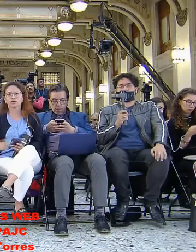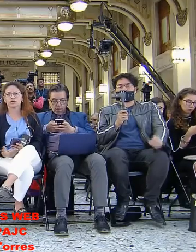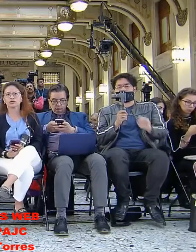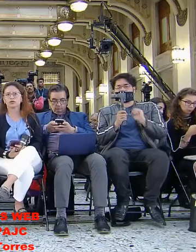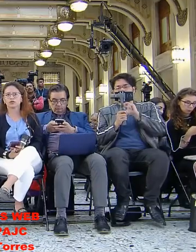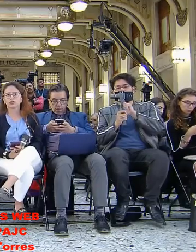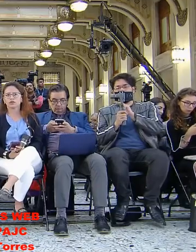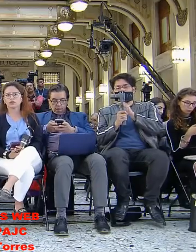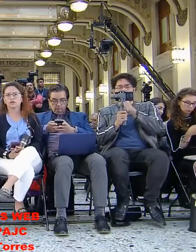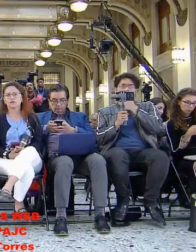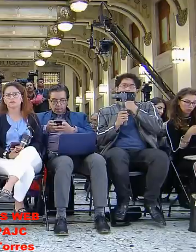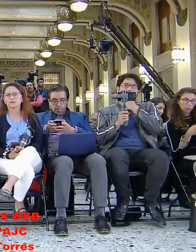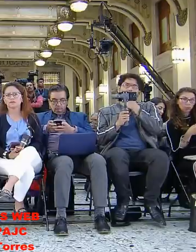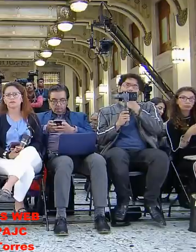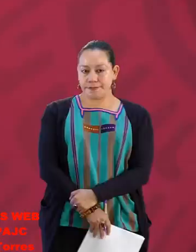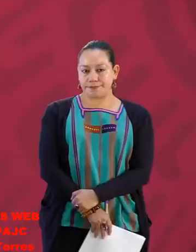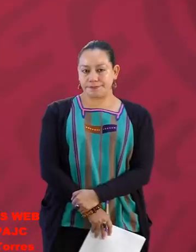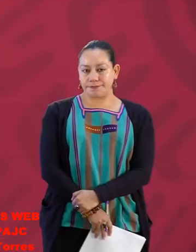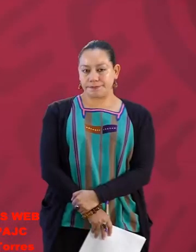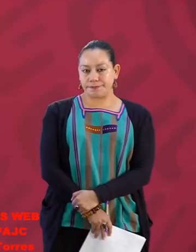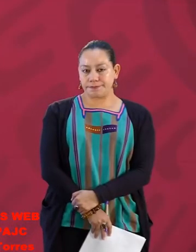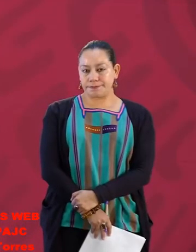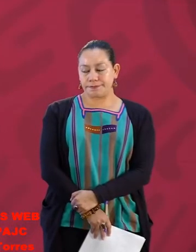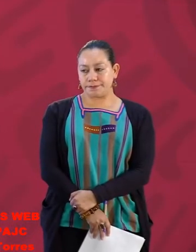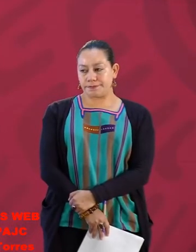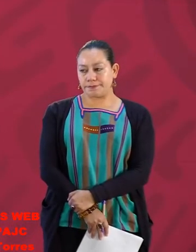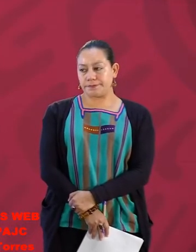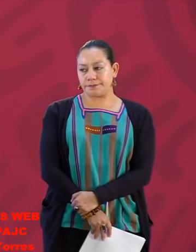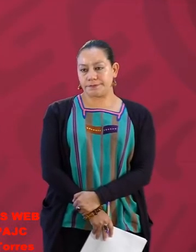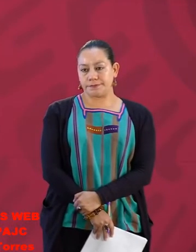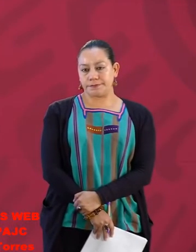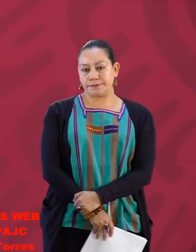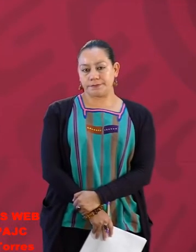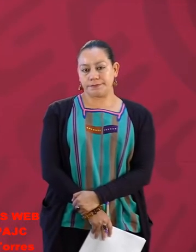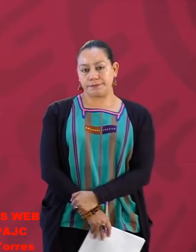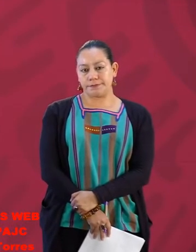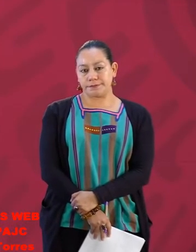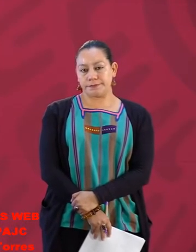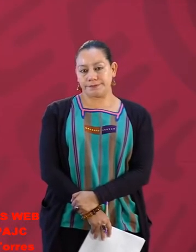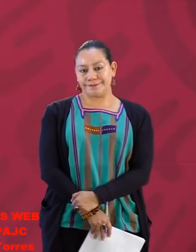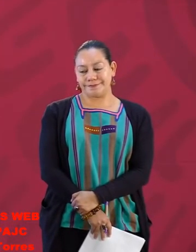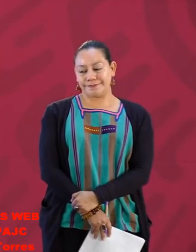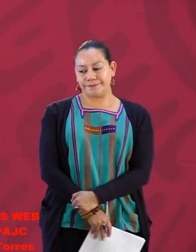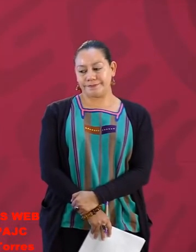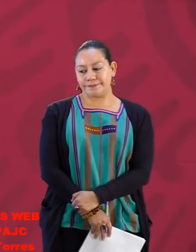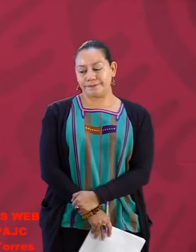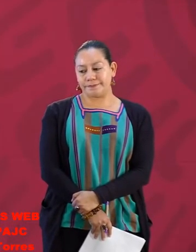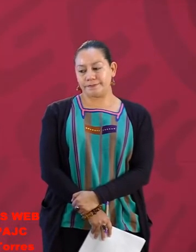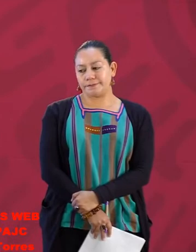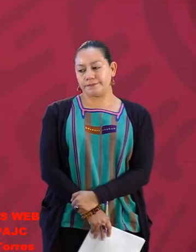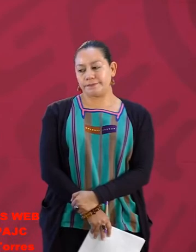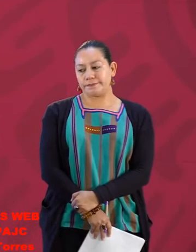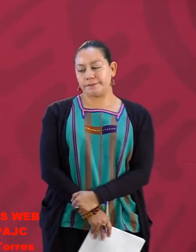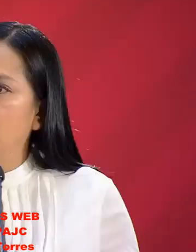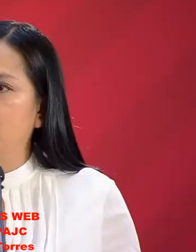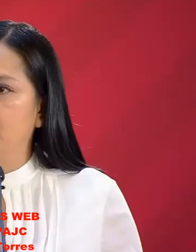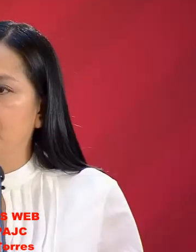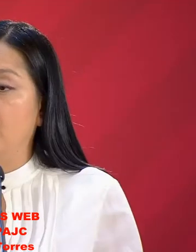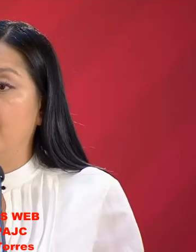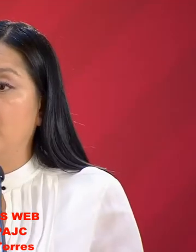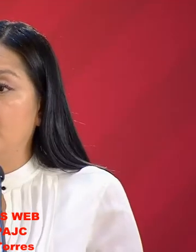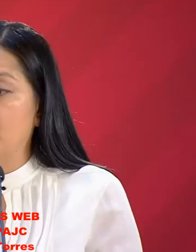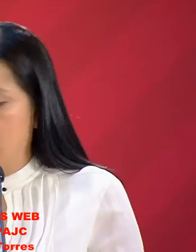Sí, en el caso de IMSS algunas están a 6 años y tienen la coordinación con la SEP. Lo que hizo Sedesol